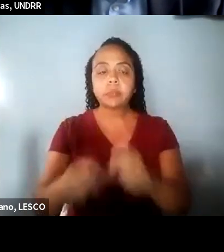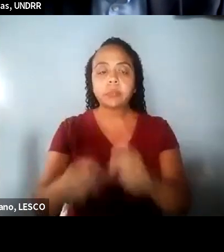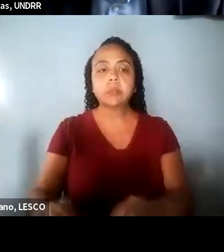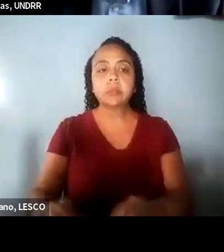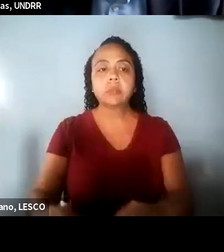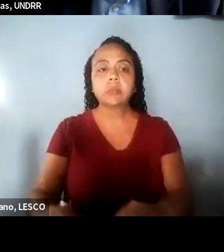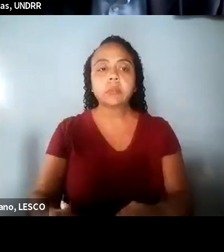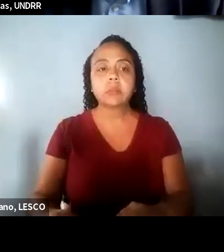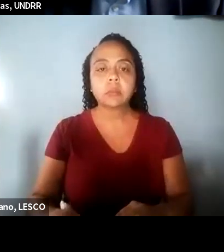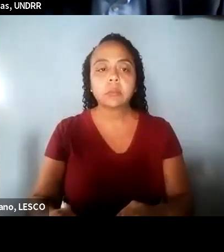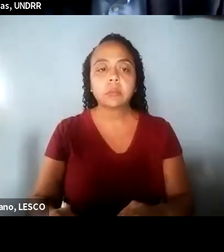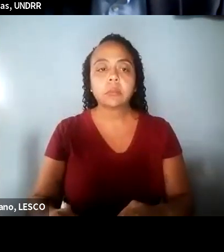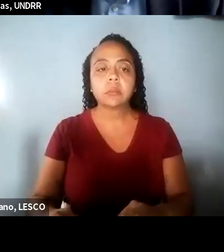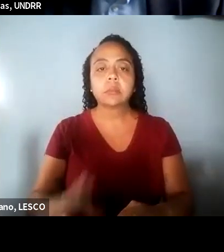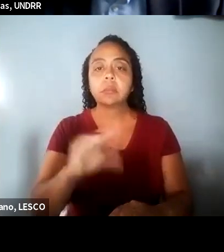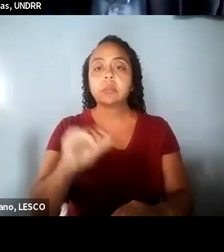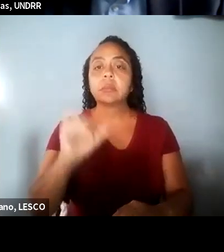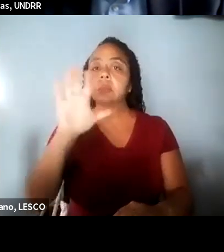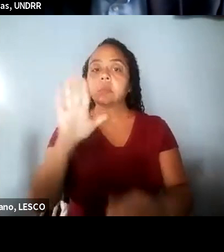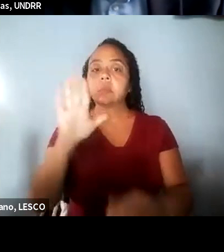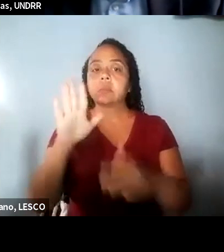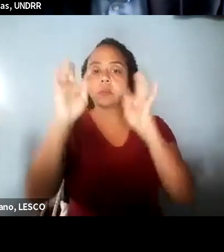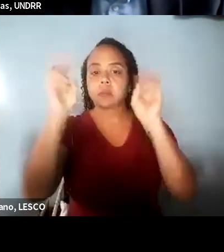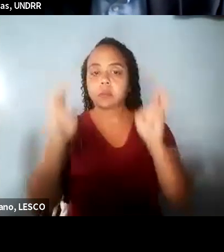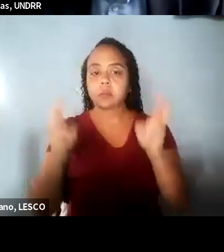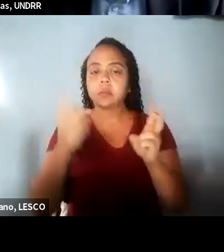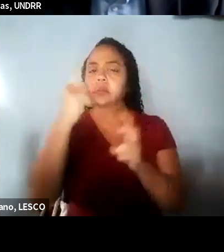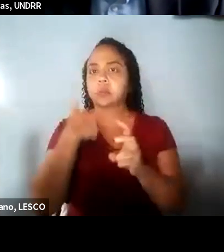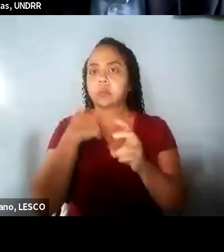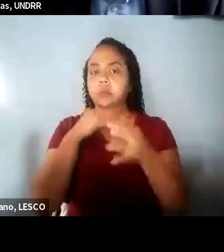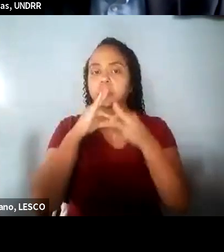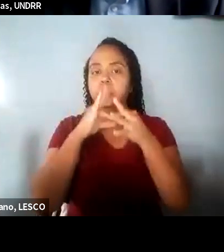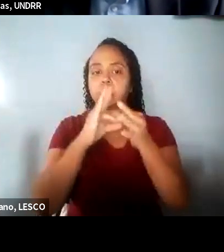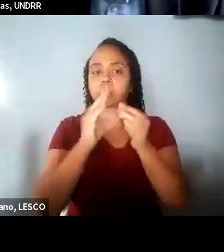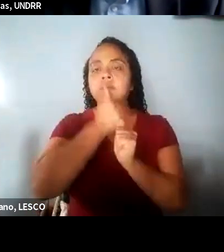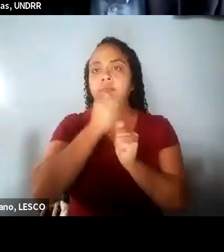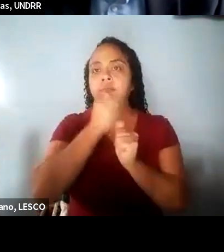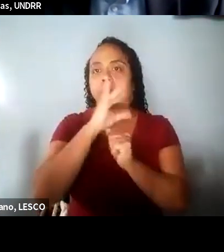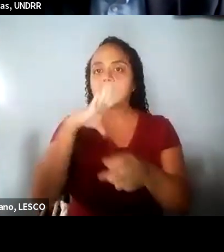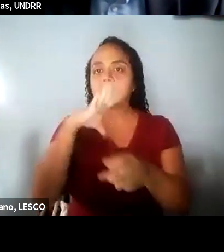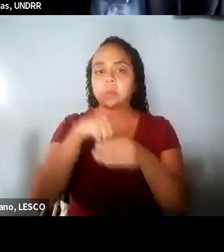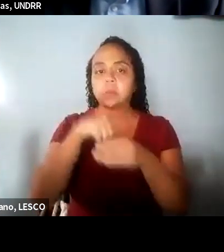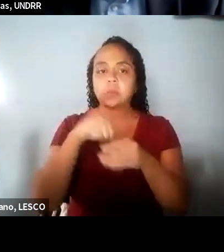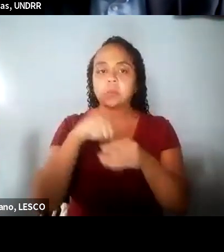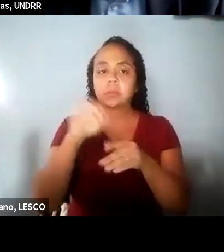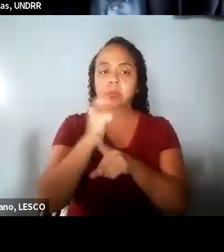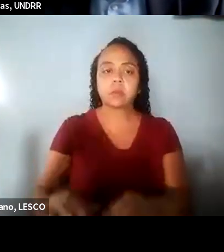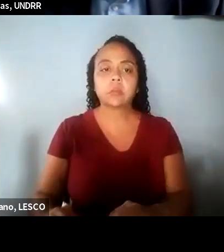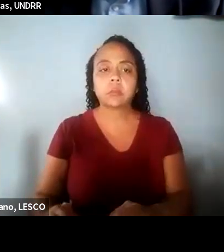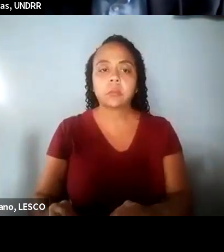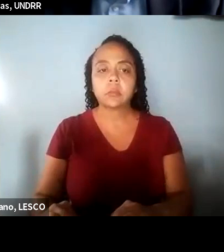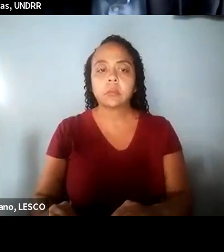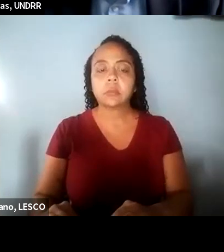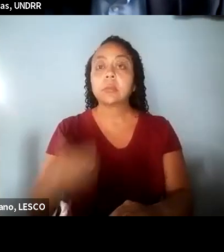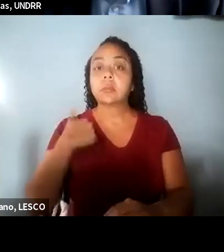55 ejes temáticos uno que tiene que ver con la resiliencia e inclusión social y dentro de ese eje temático hay componentes